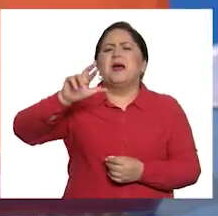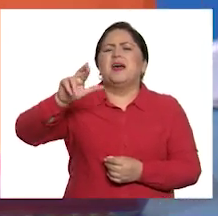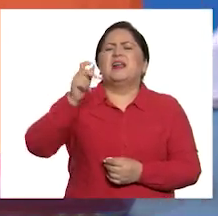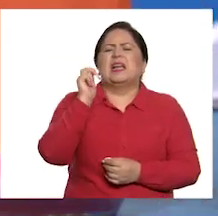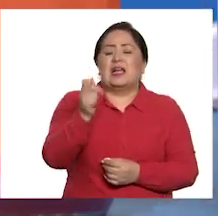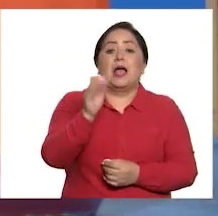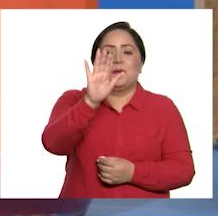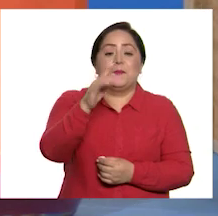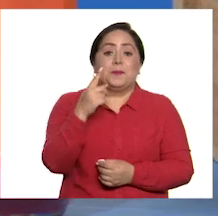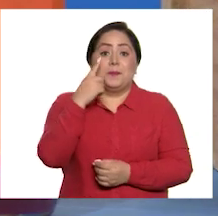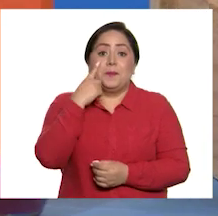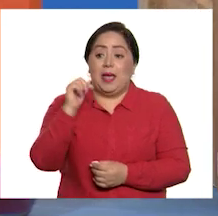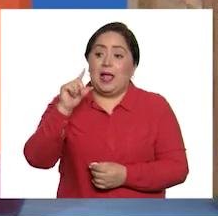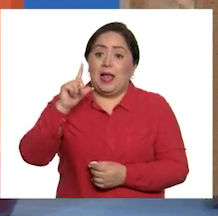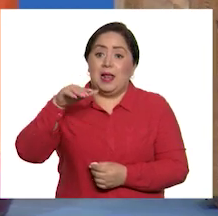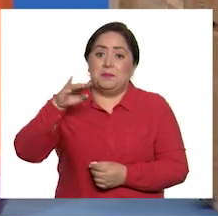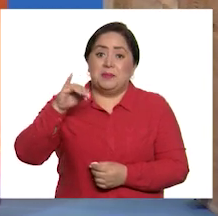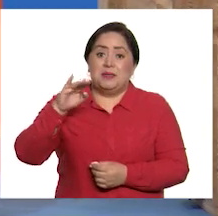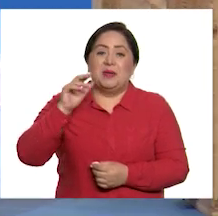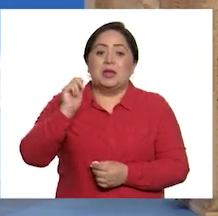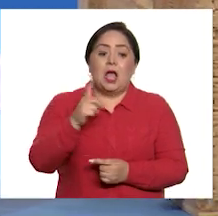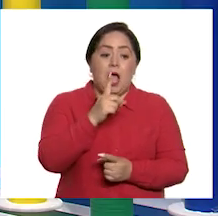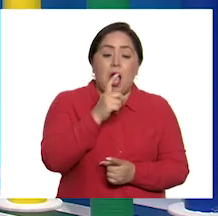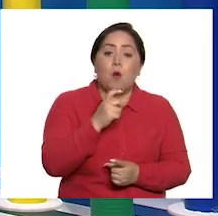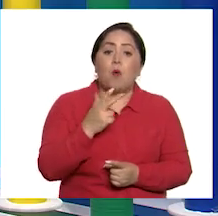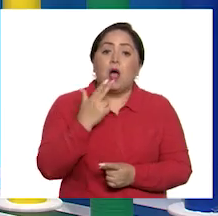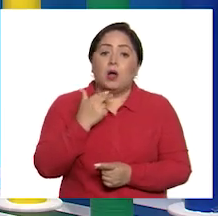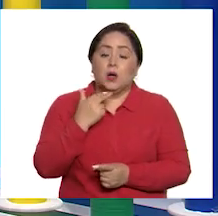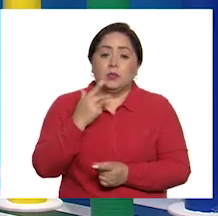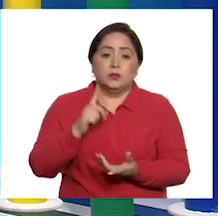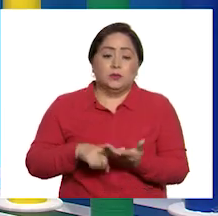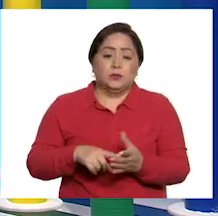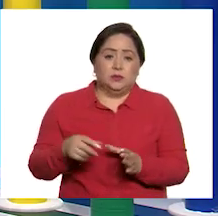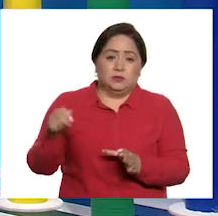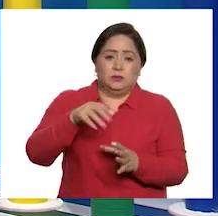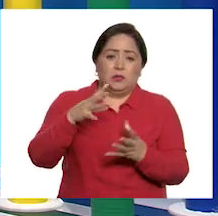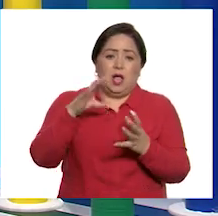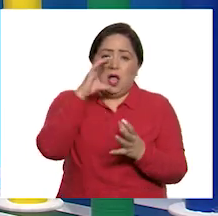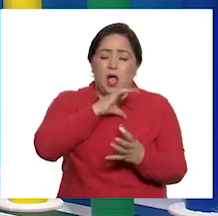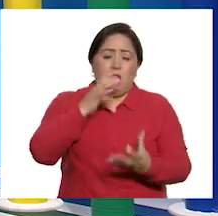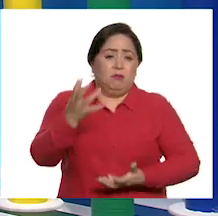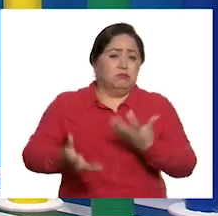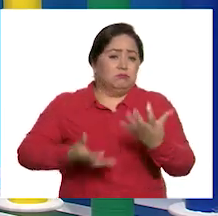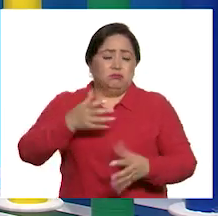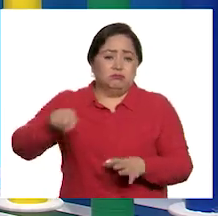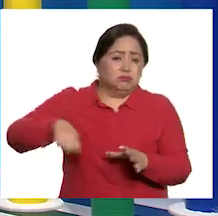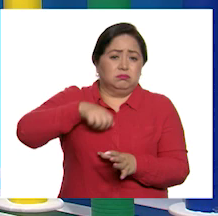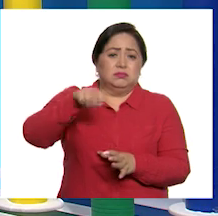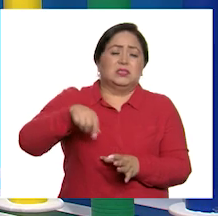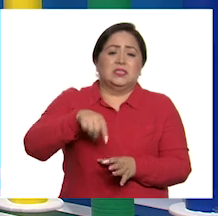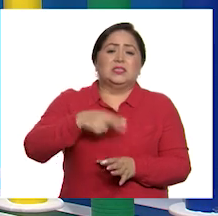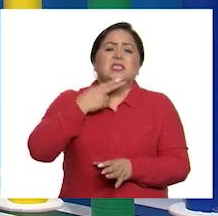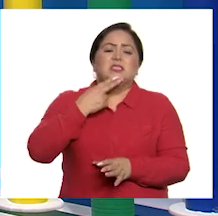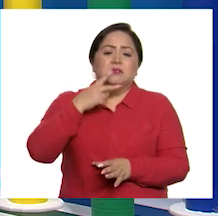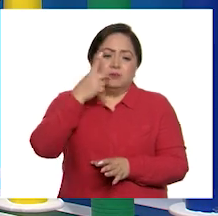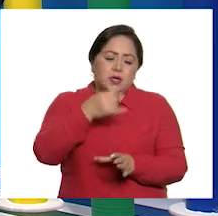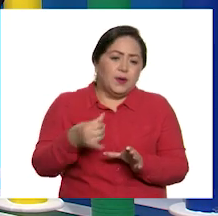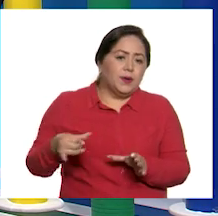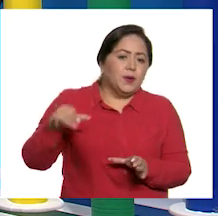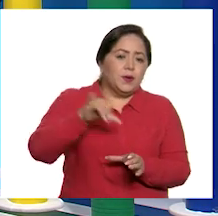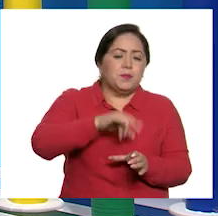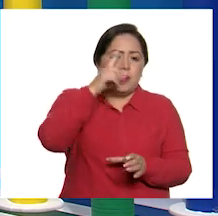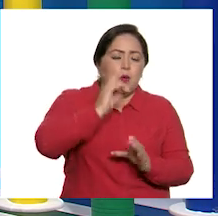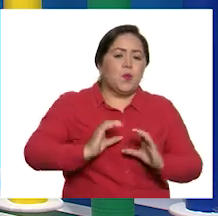miren, el almíbar es una mezcla de agua y azúcar que se espesa con el calor del fuego y que sirve de método de